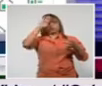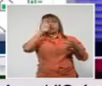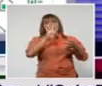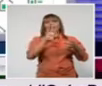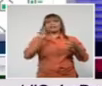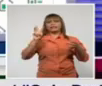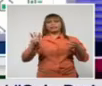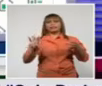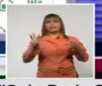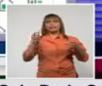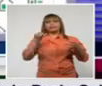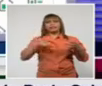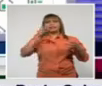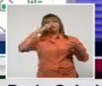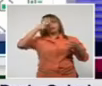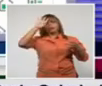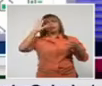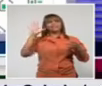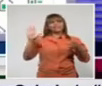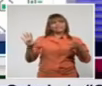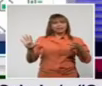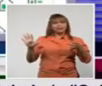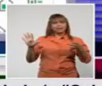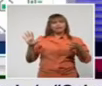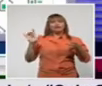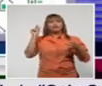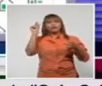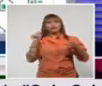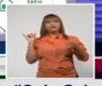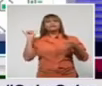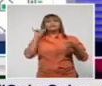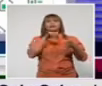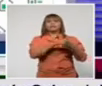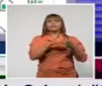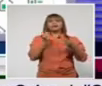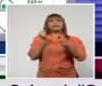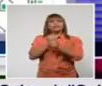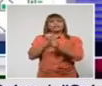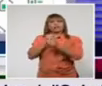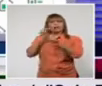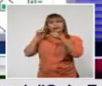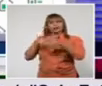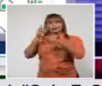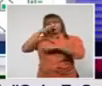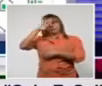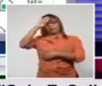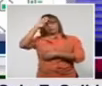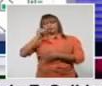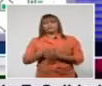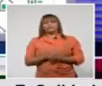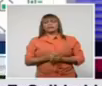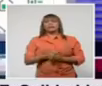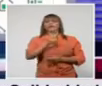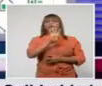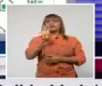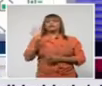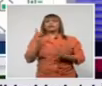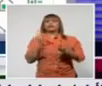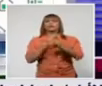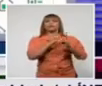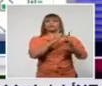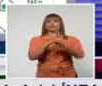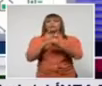y 5 pertenecen a personas extranjeras que laboran en nuestro país. 44 son contactos de